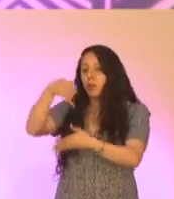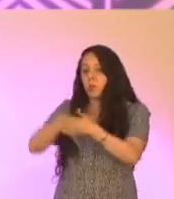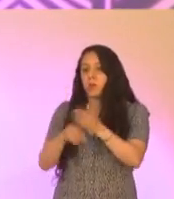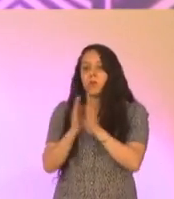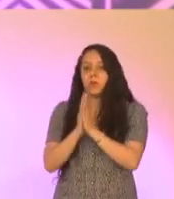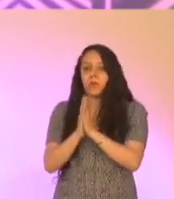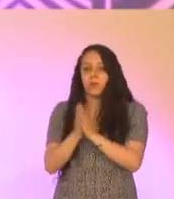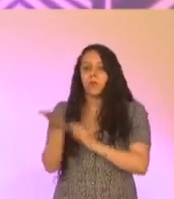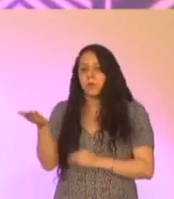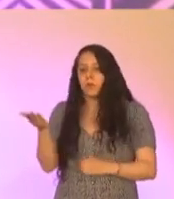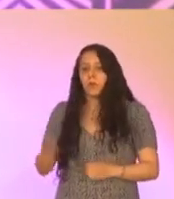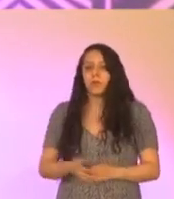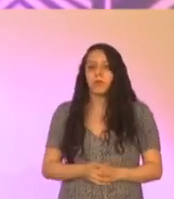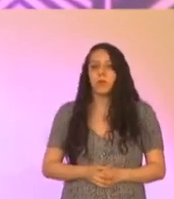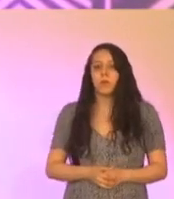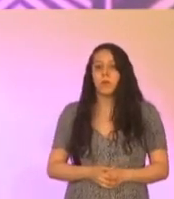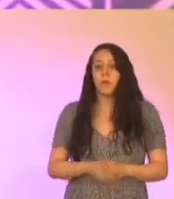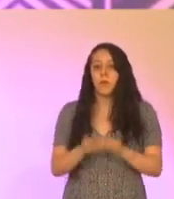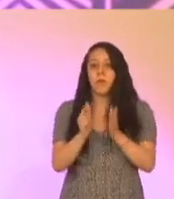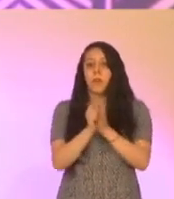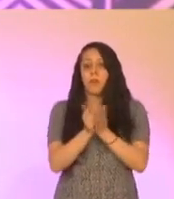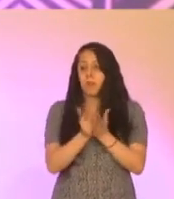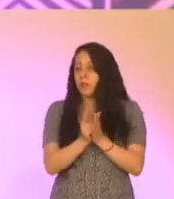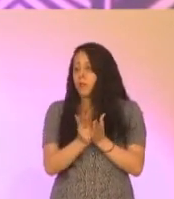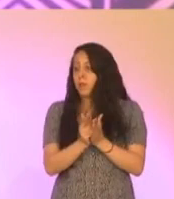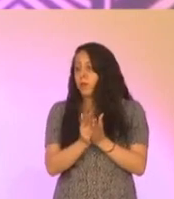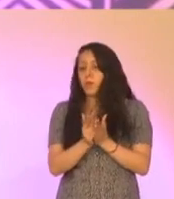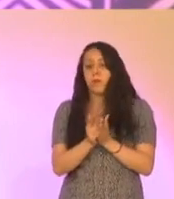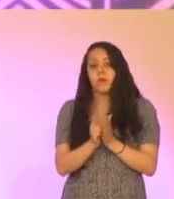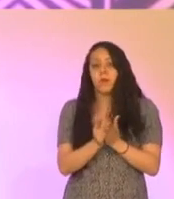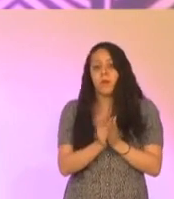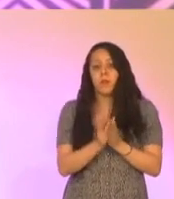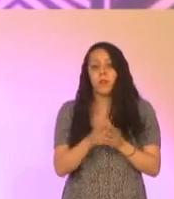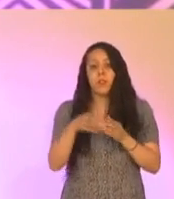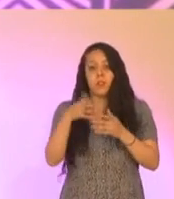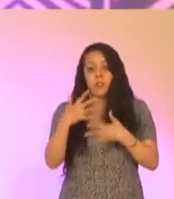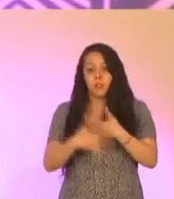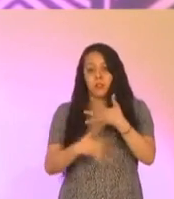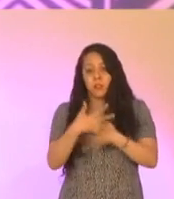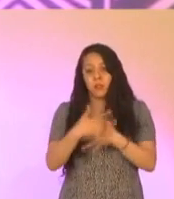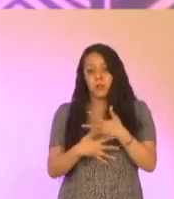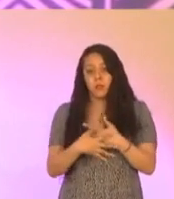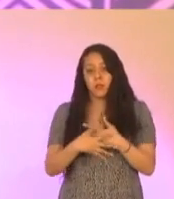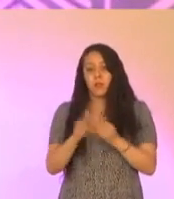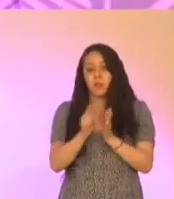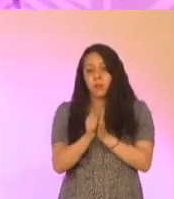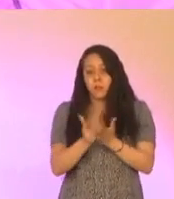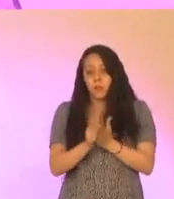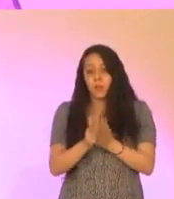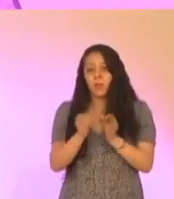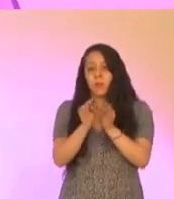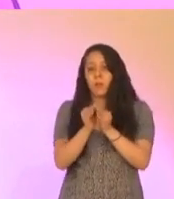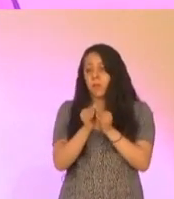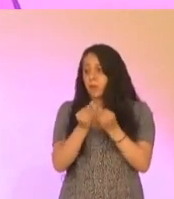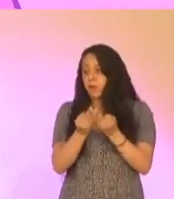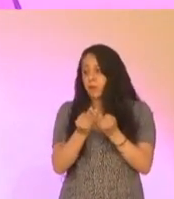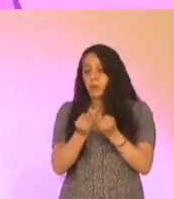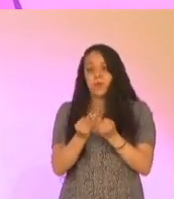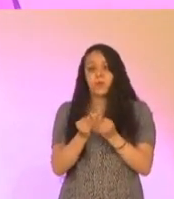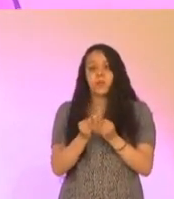el libro está construido con 15 textos que van de manera cronológica es decir los primeros textos